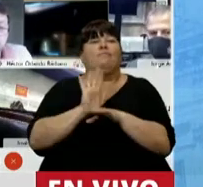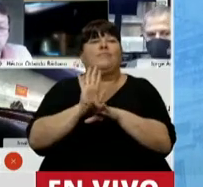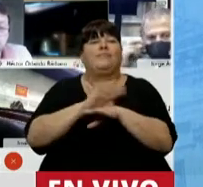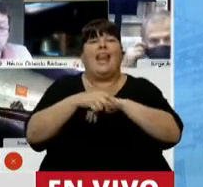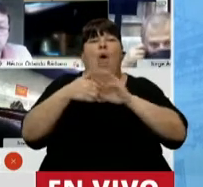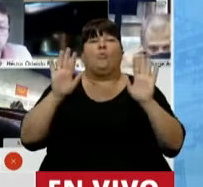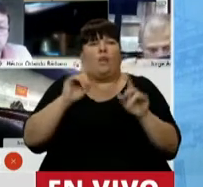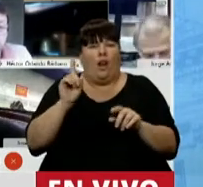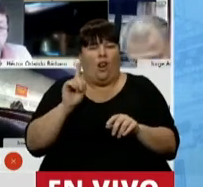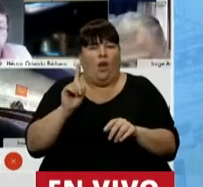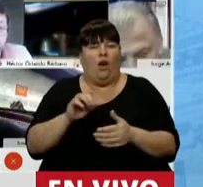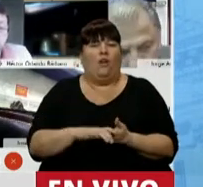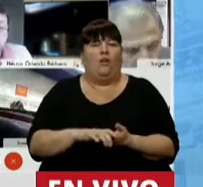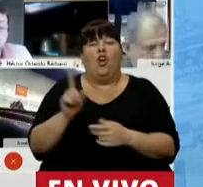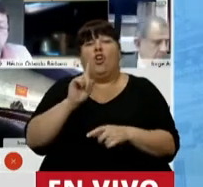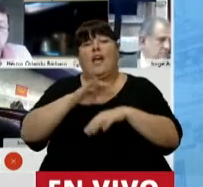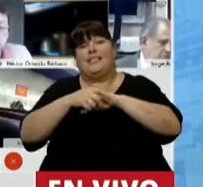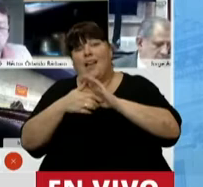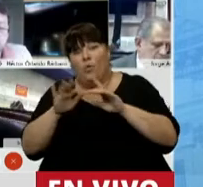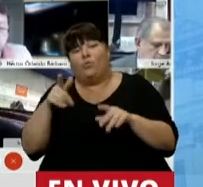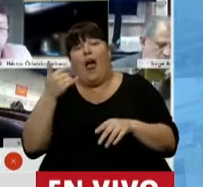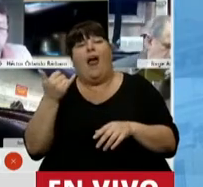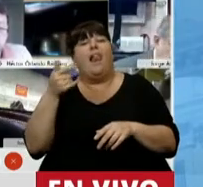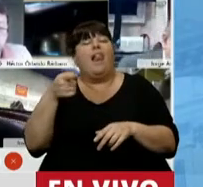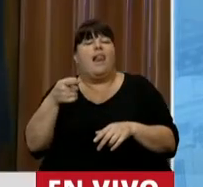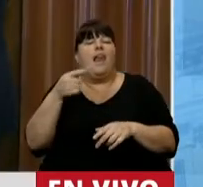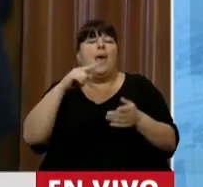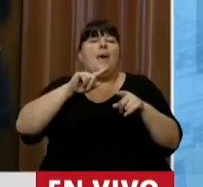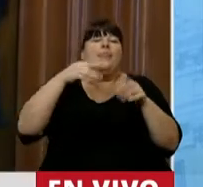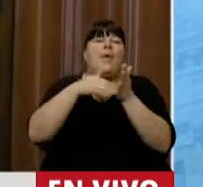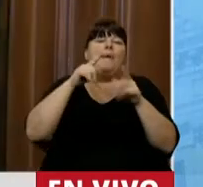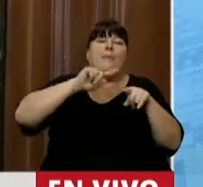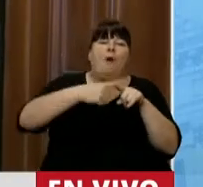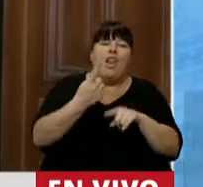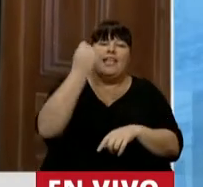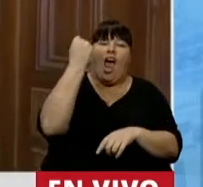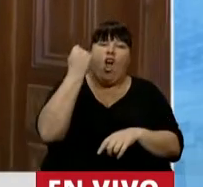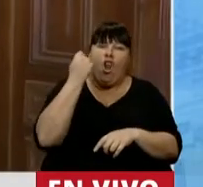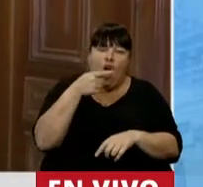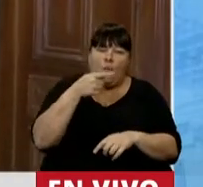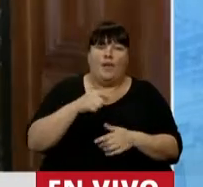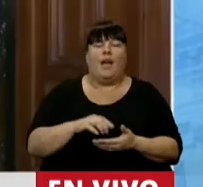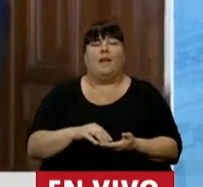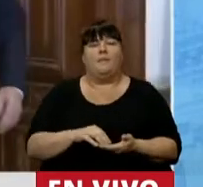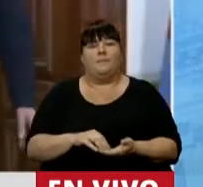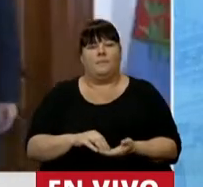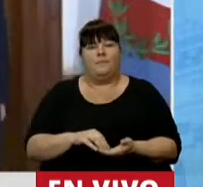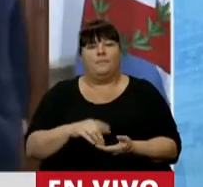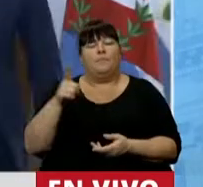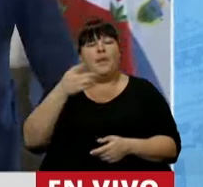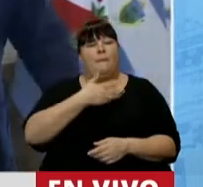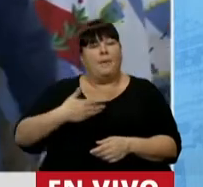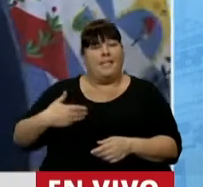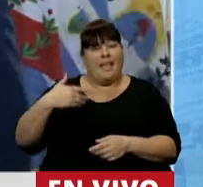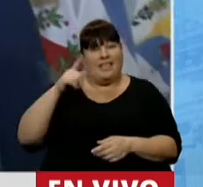neutrales, y como no son neutrales, están en función de políticas económicas. El